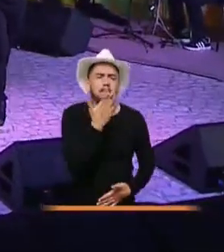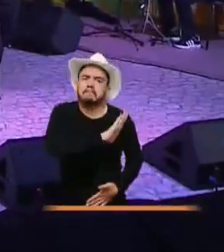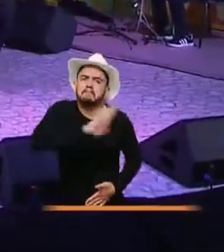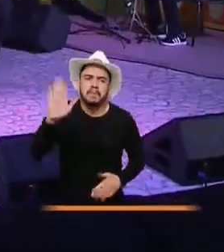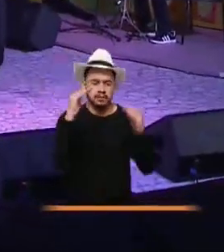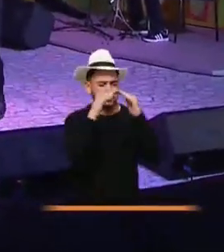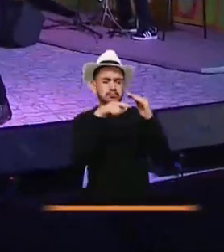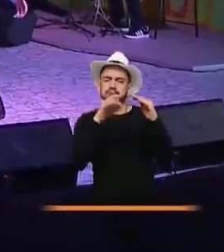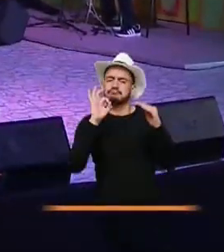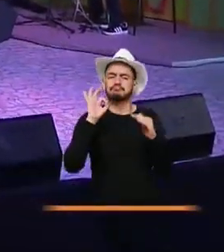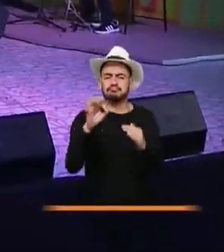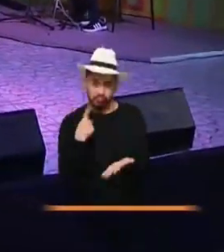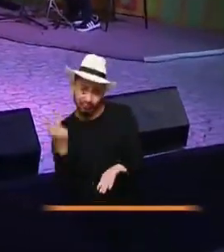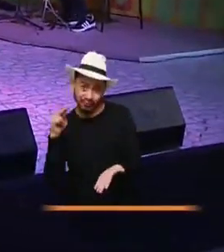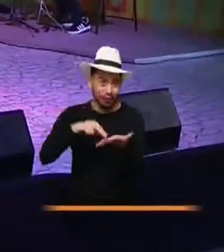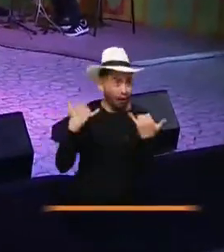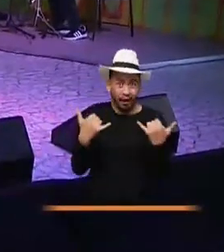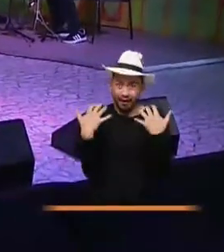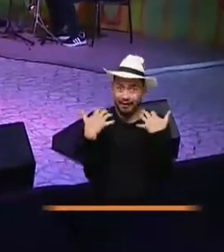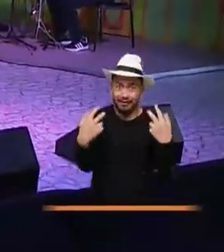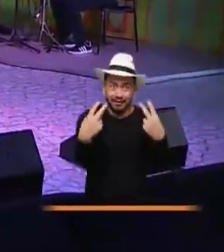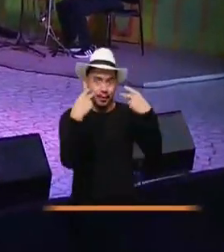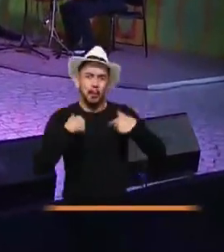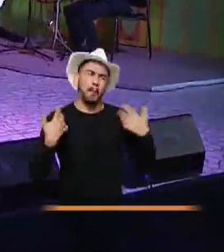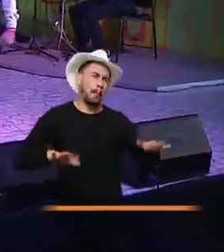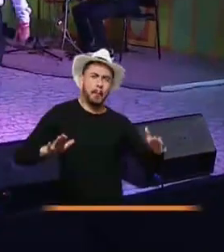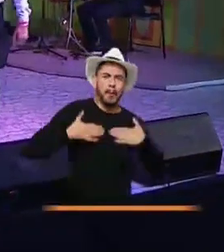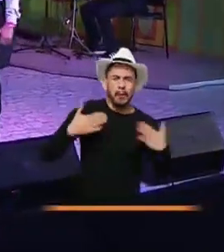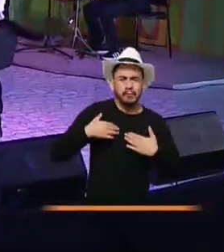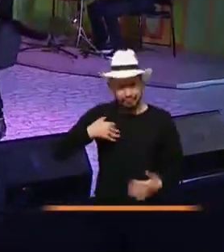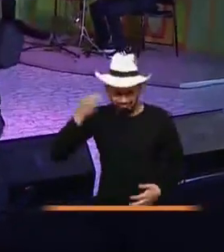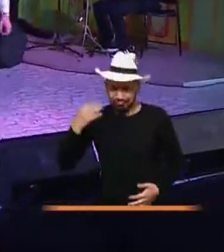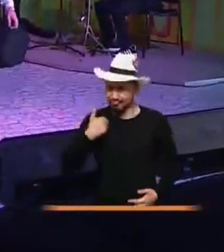veo a pesar de ser chiquito